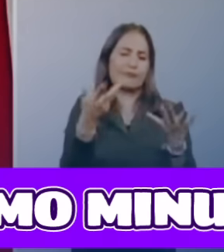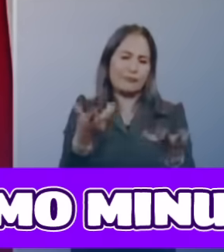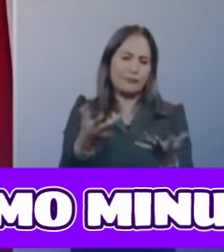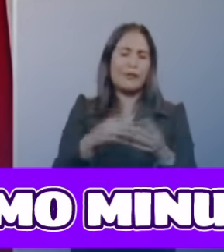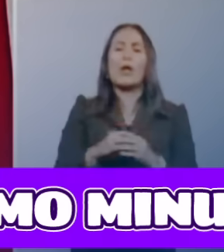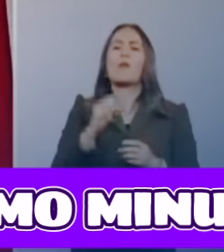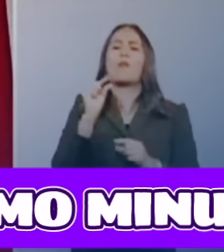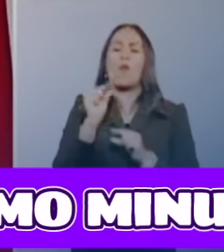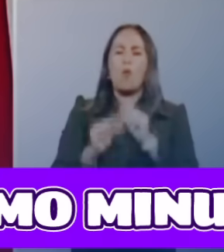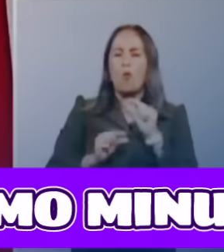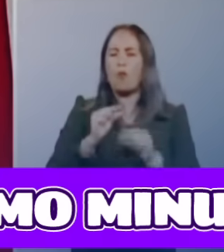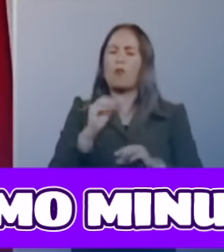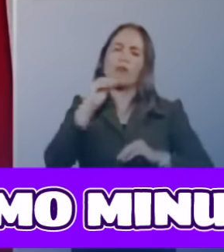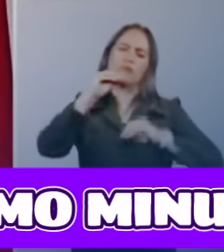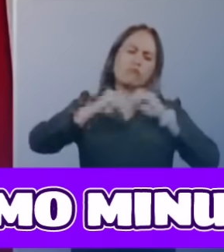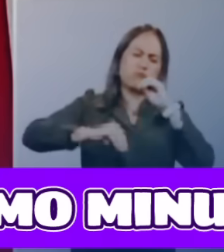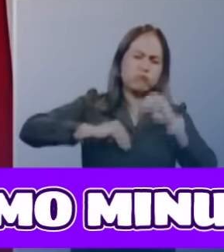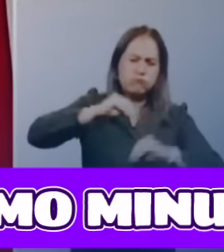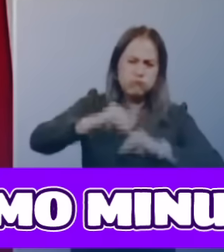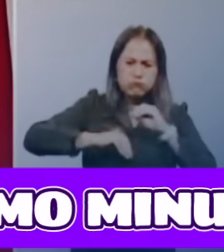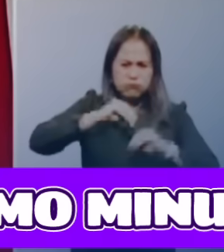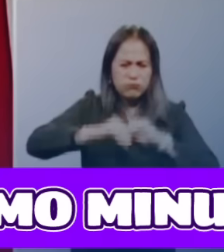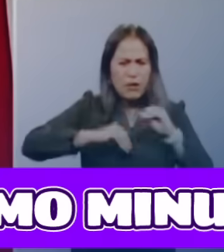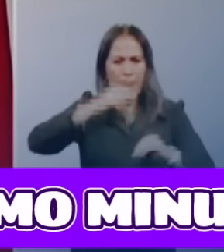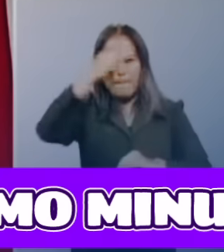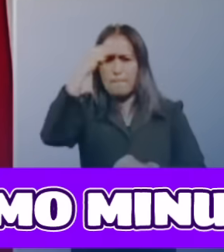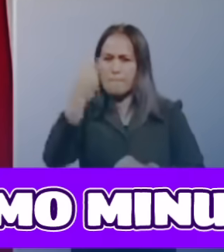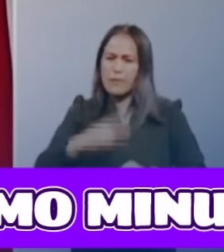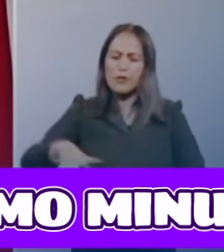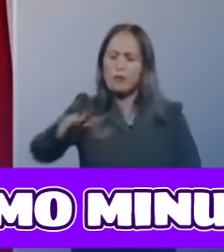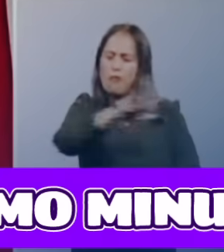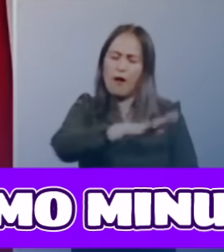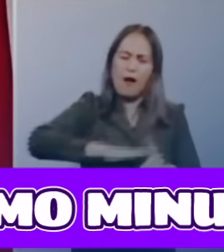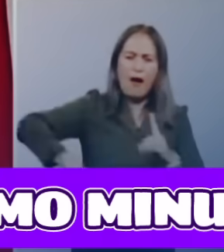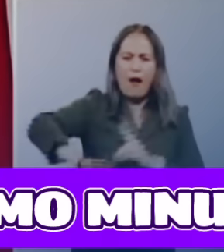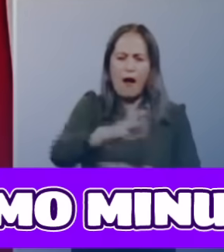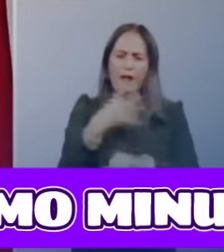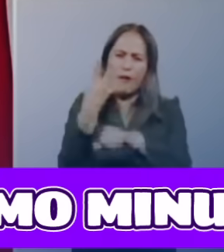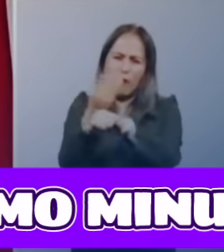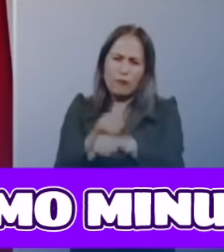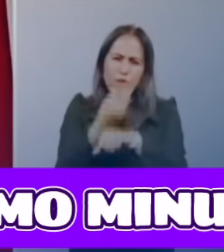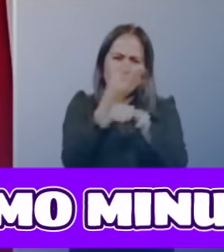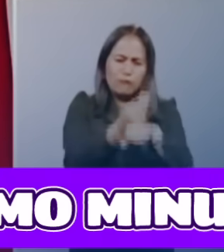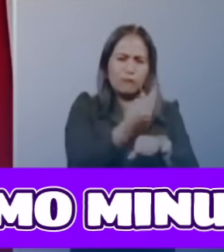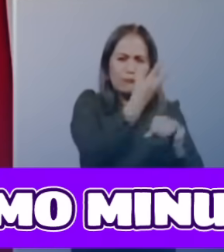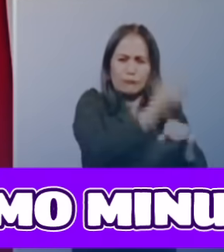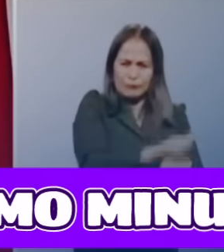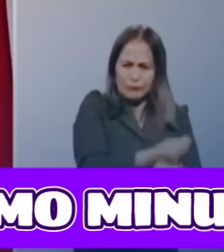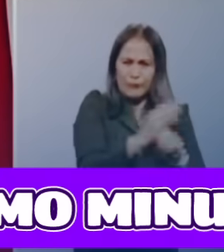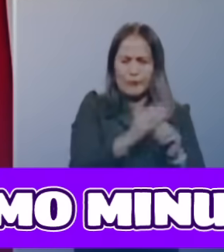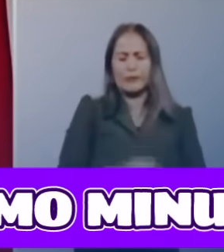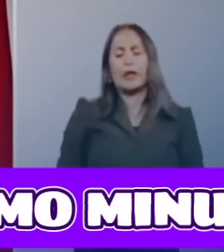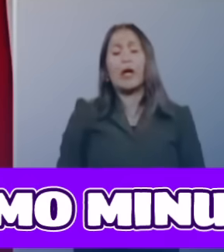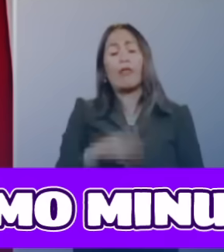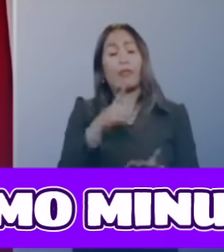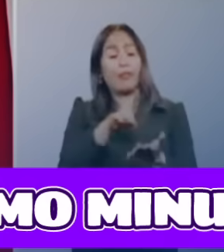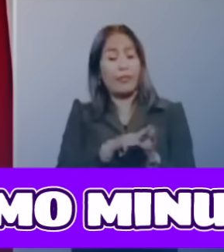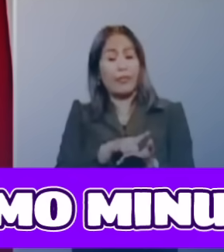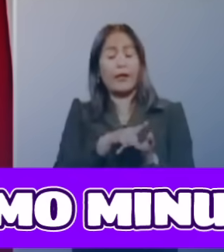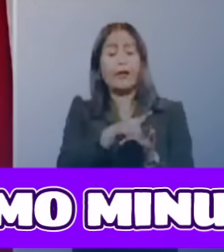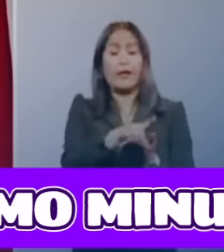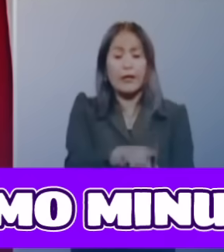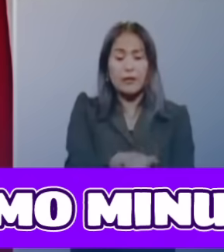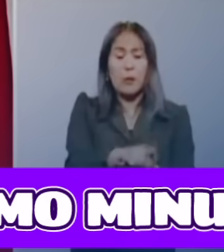continuar construyendo un México que garantice de mejor manera los